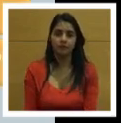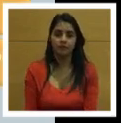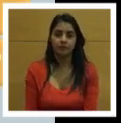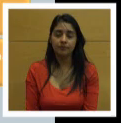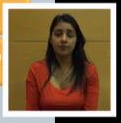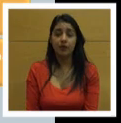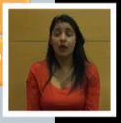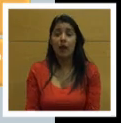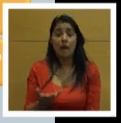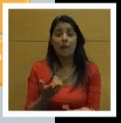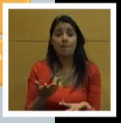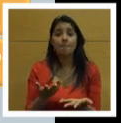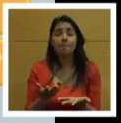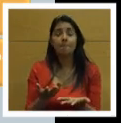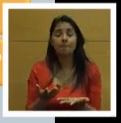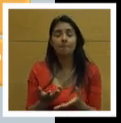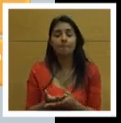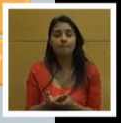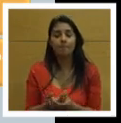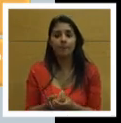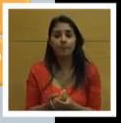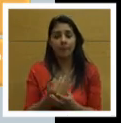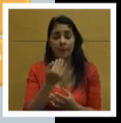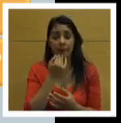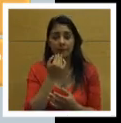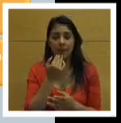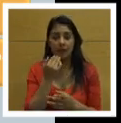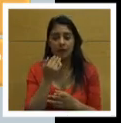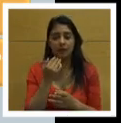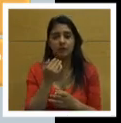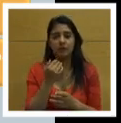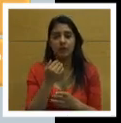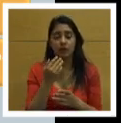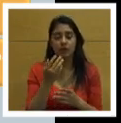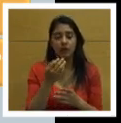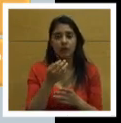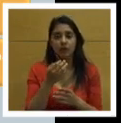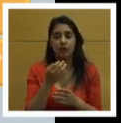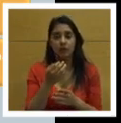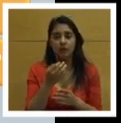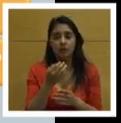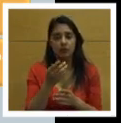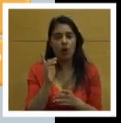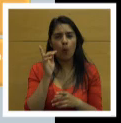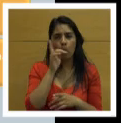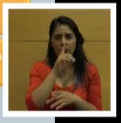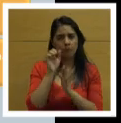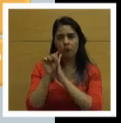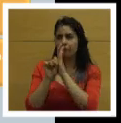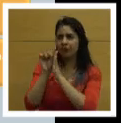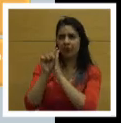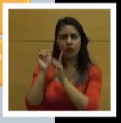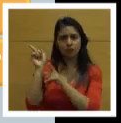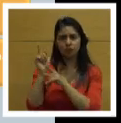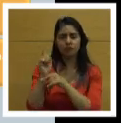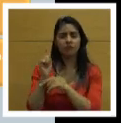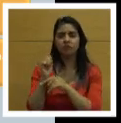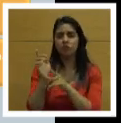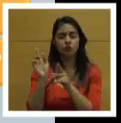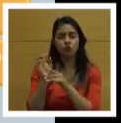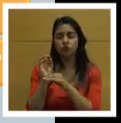Como para tomar un poco también el caso, ¿cierto?, que tomamos del último video, hacer una referencia muy